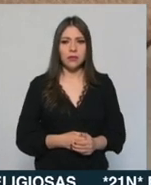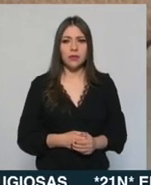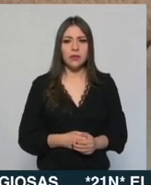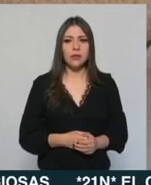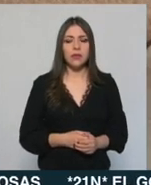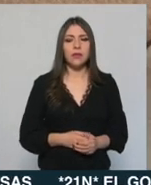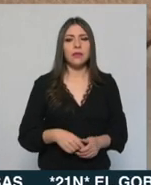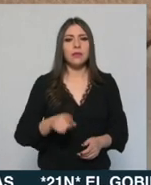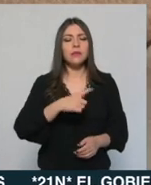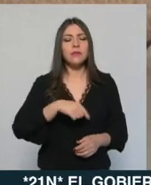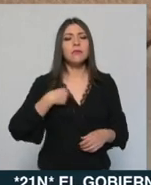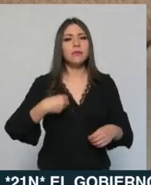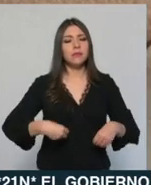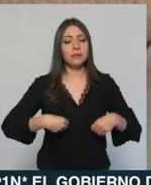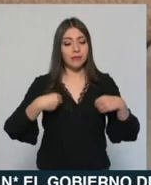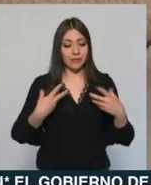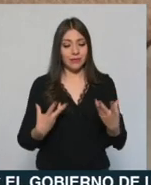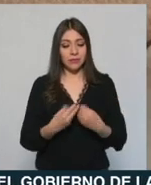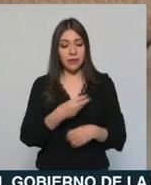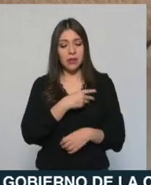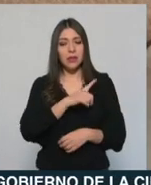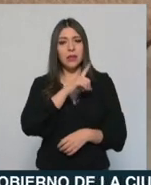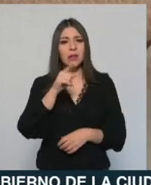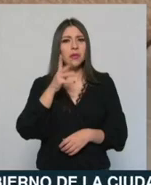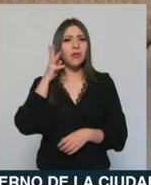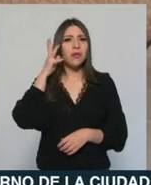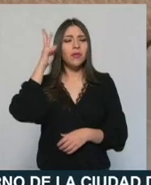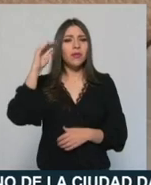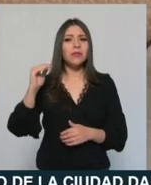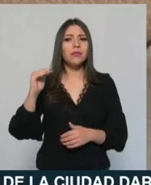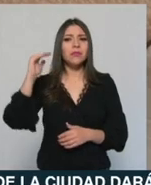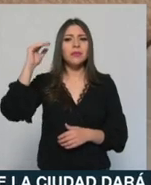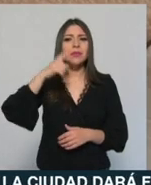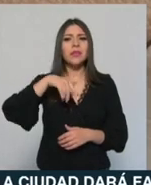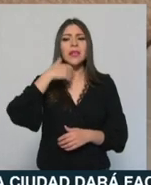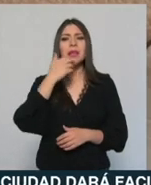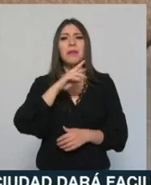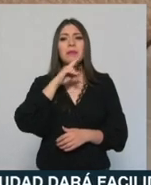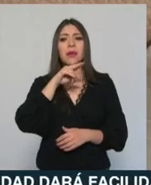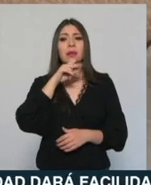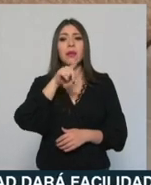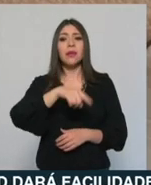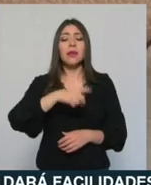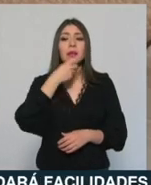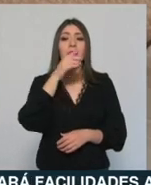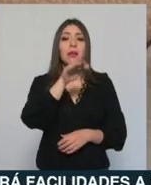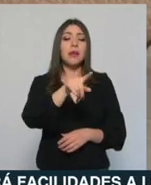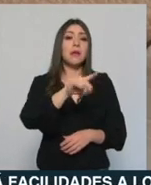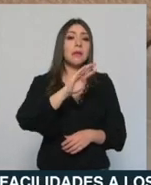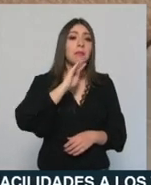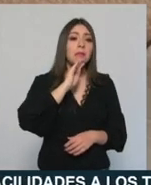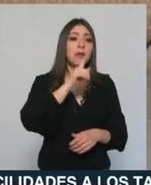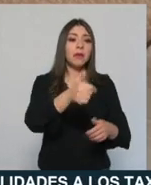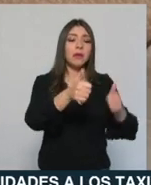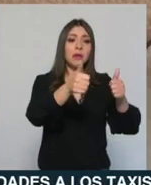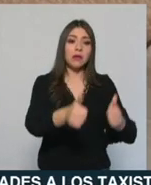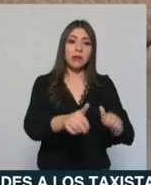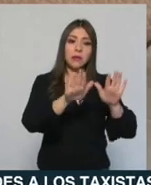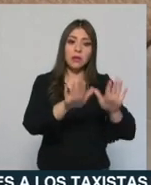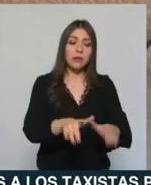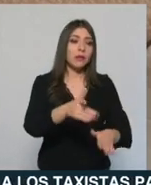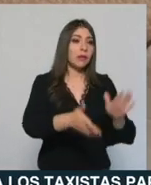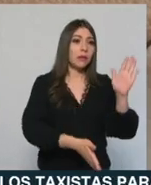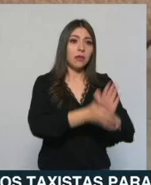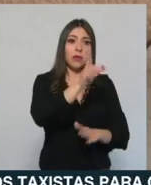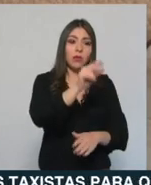ser mejores que uno. Y entonces, pues, eso de que me dijeran, mamá, te vas a quedar, no vas a salir, nosotros